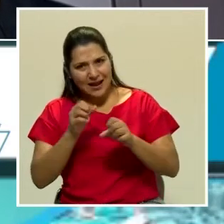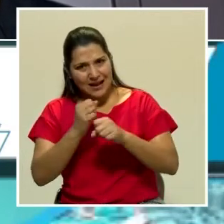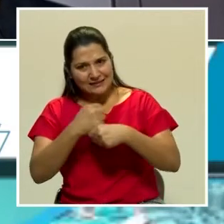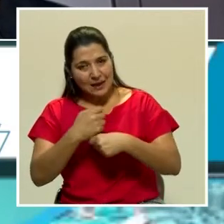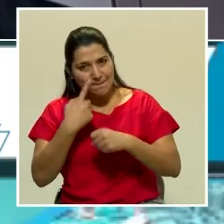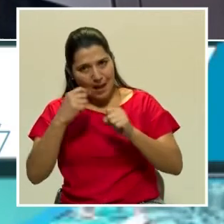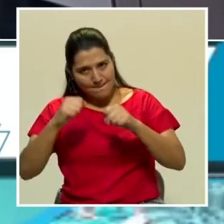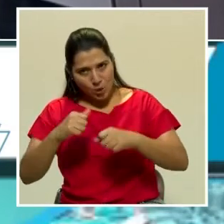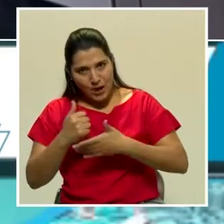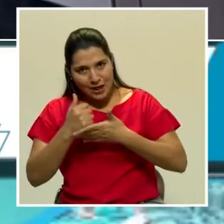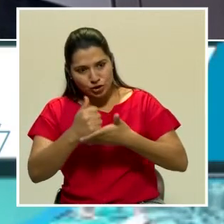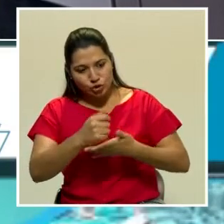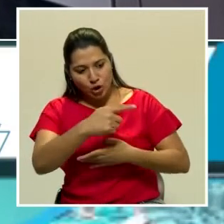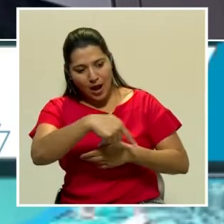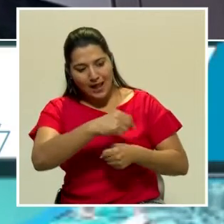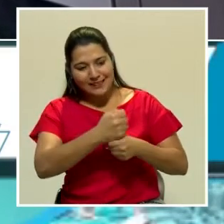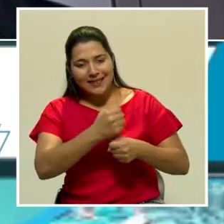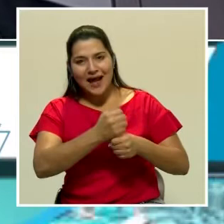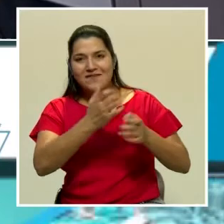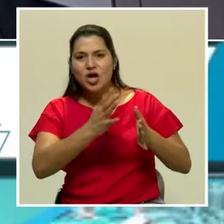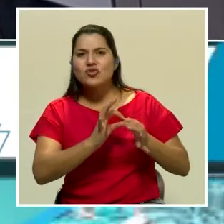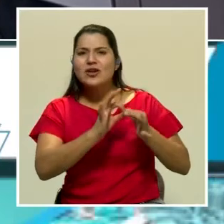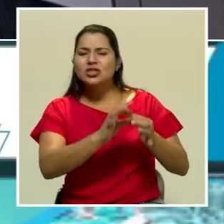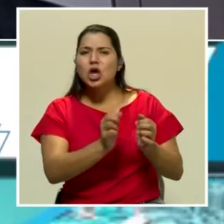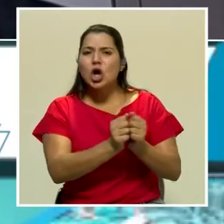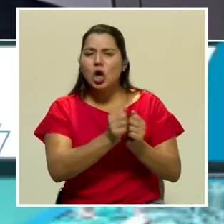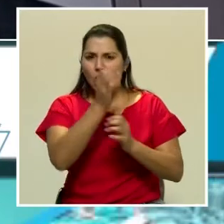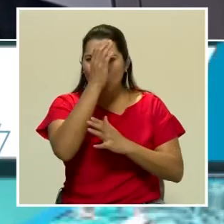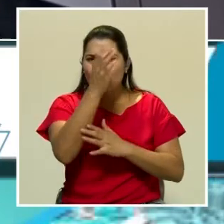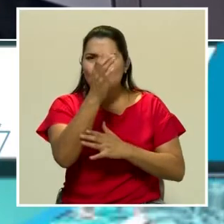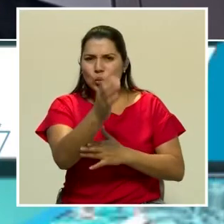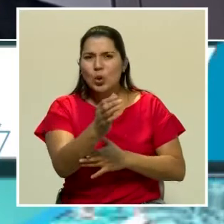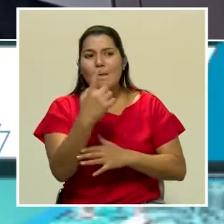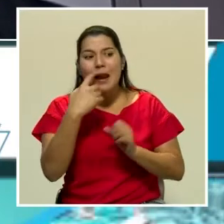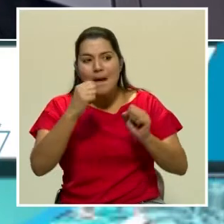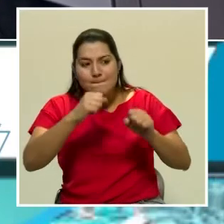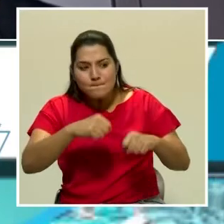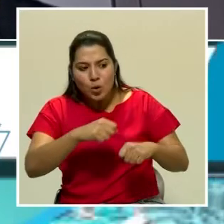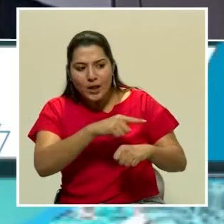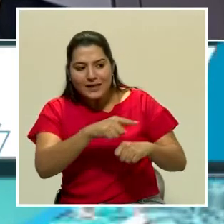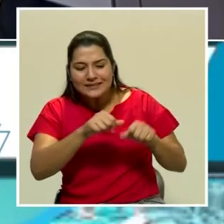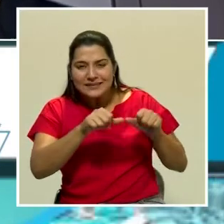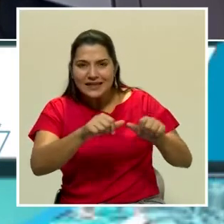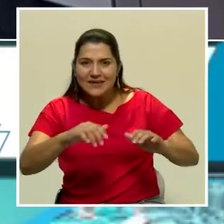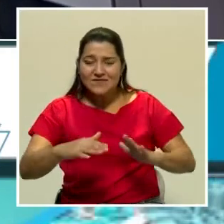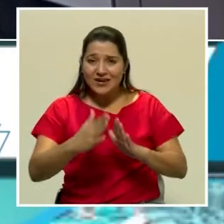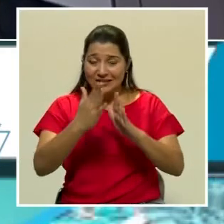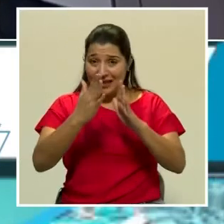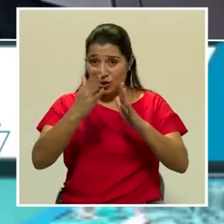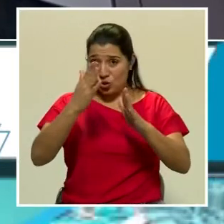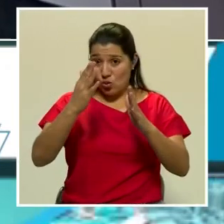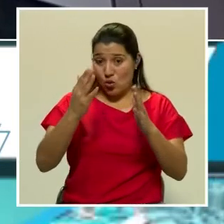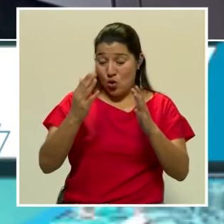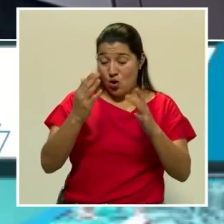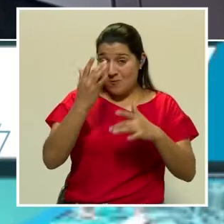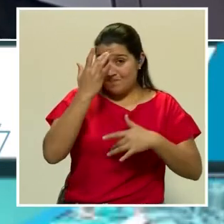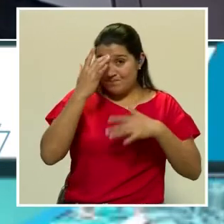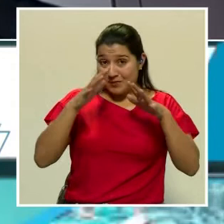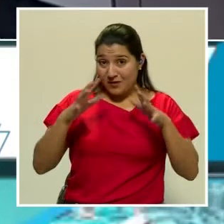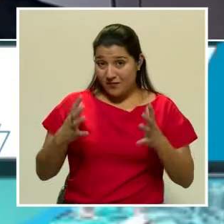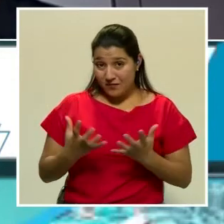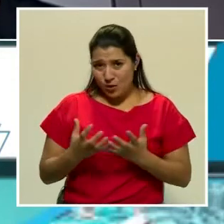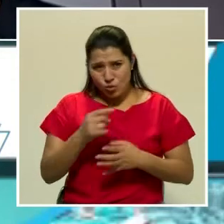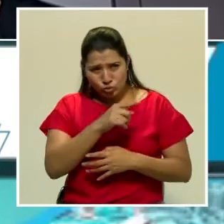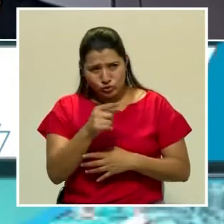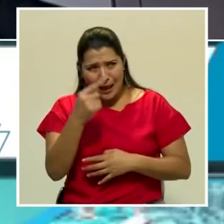cultura, a lograr que el sector cultura sobreviva a esta crisis? ¿Han considerado utilizar los